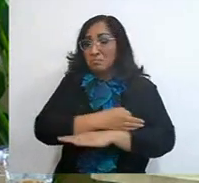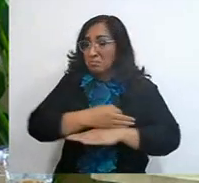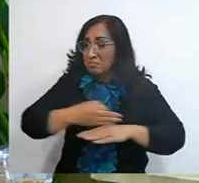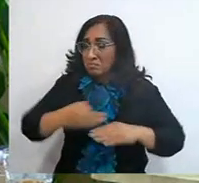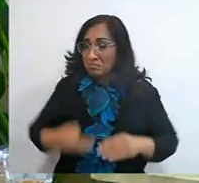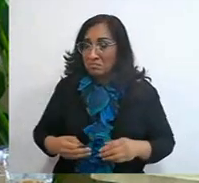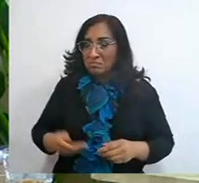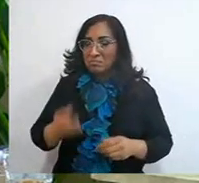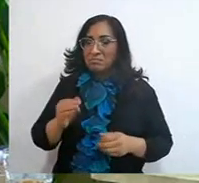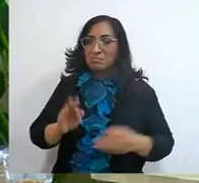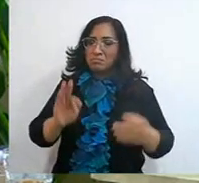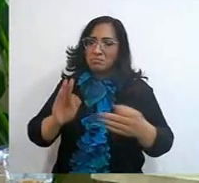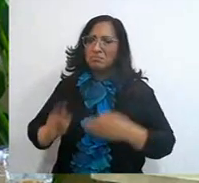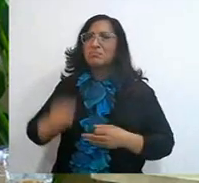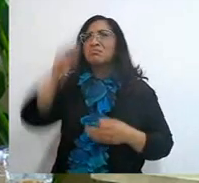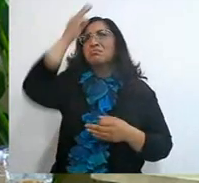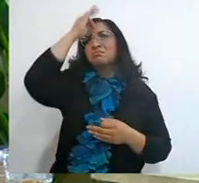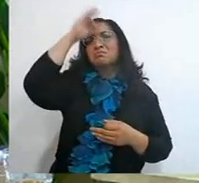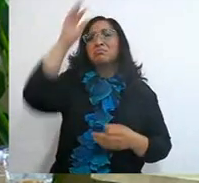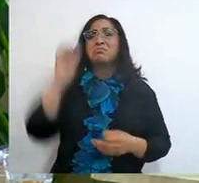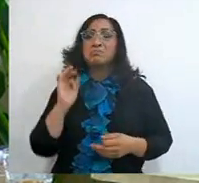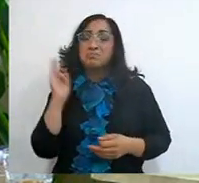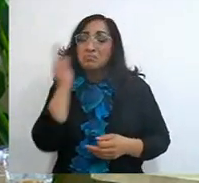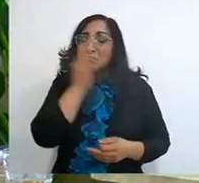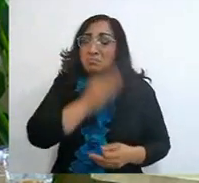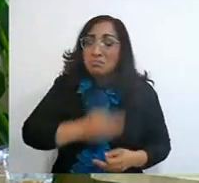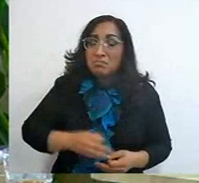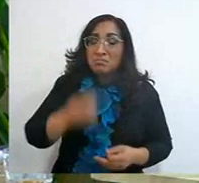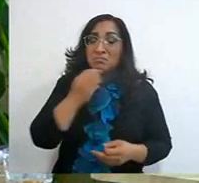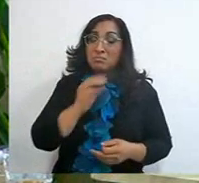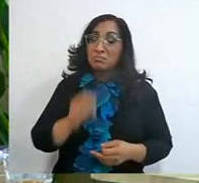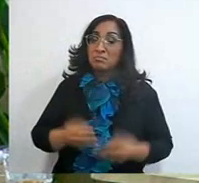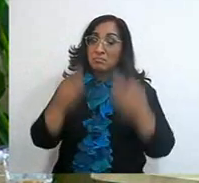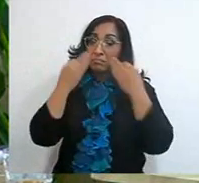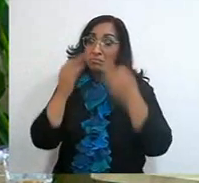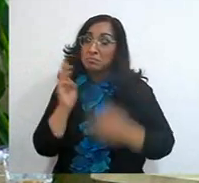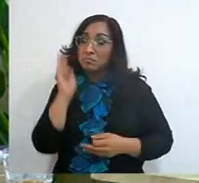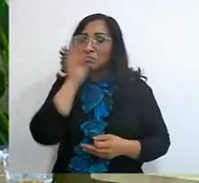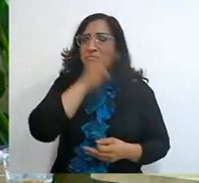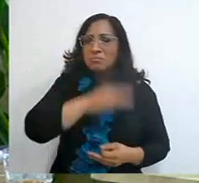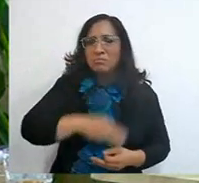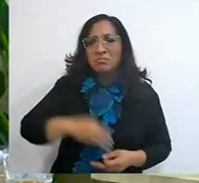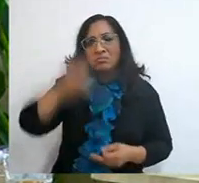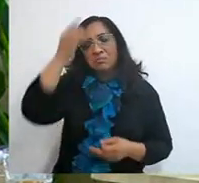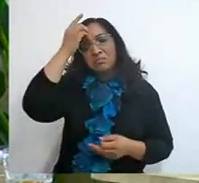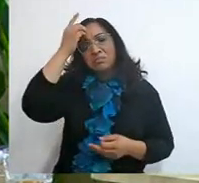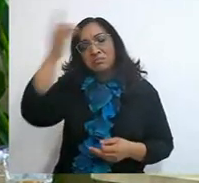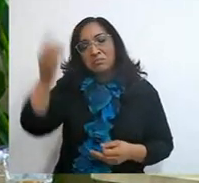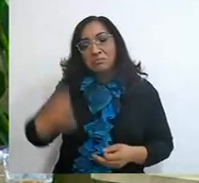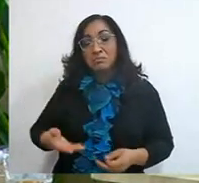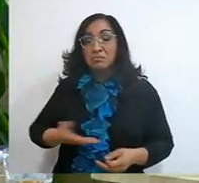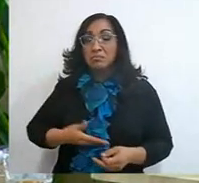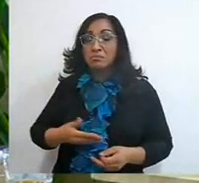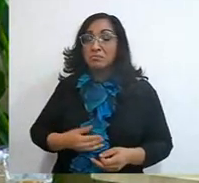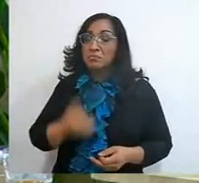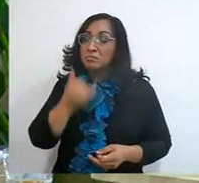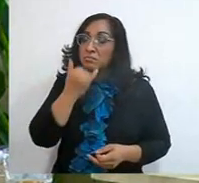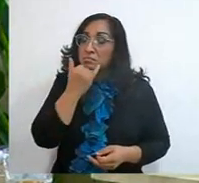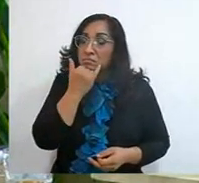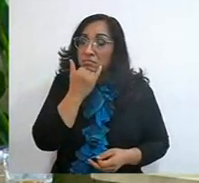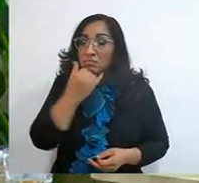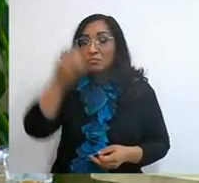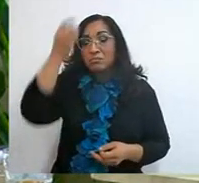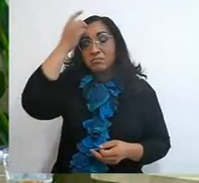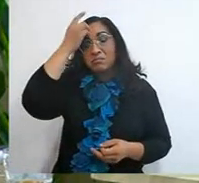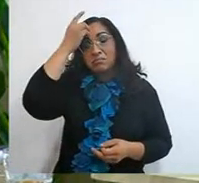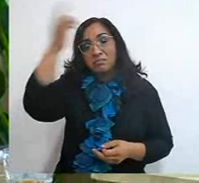aquellos que juraron falsamente, dando un testimonio falso, Señor. Que tengas misericordia,